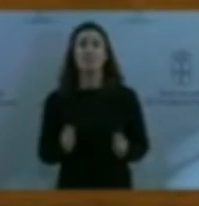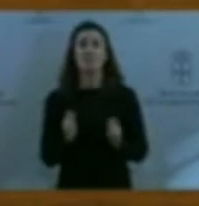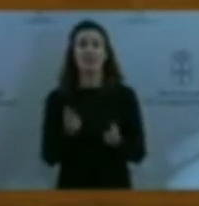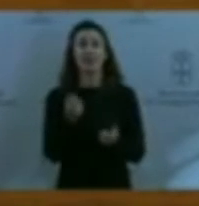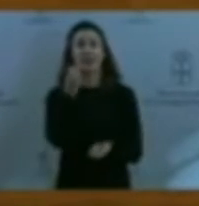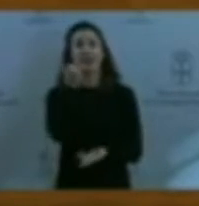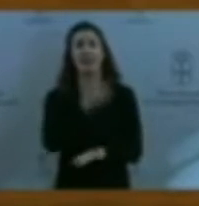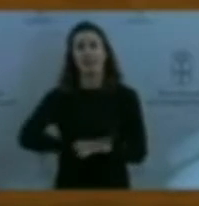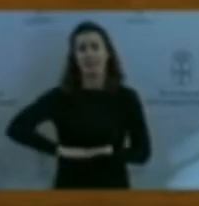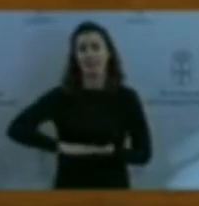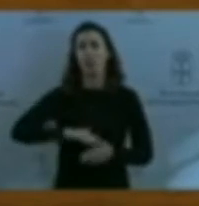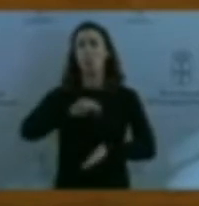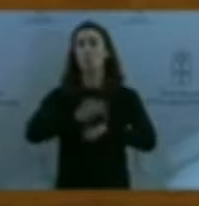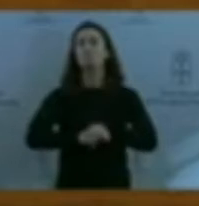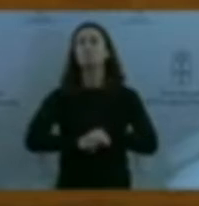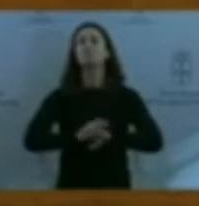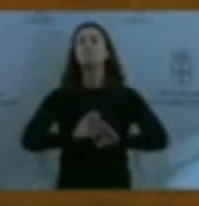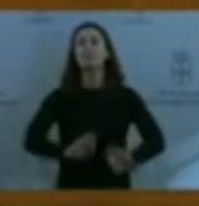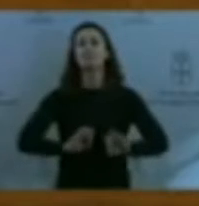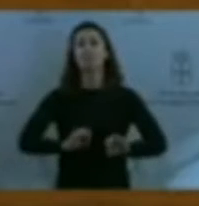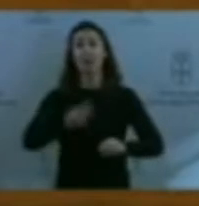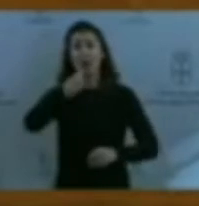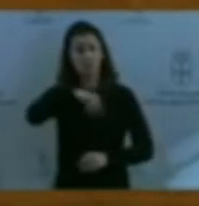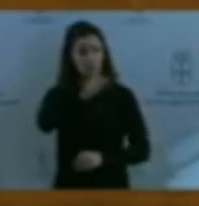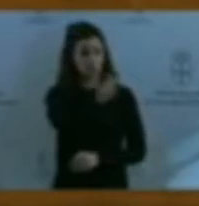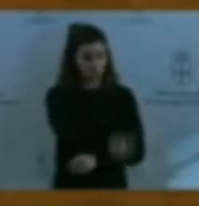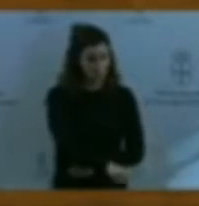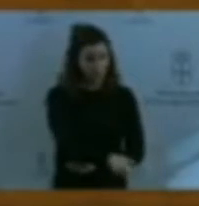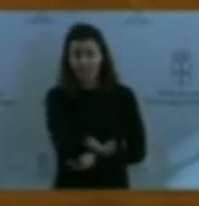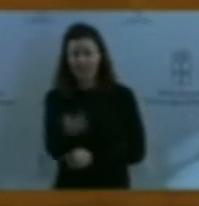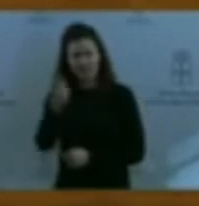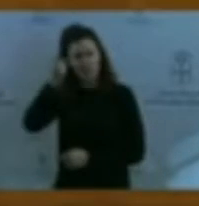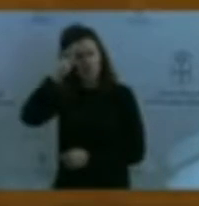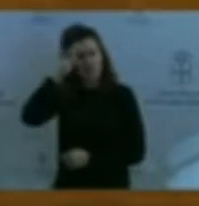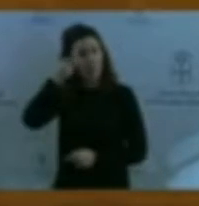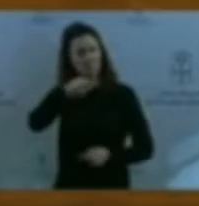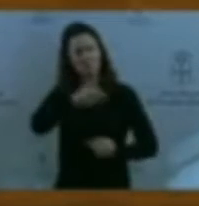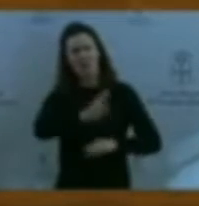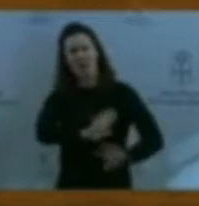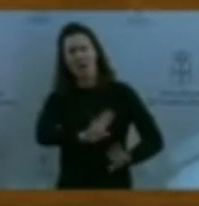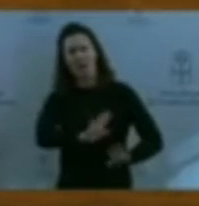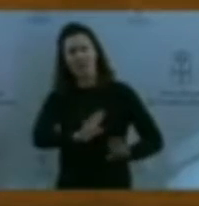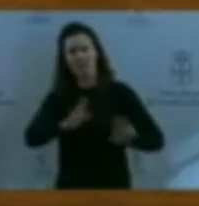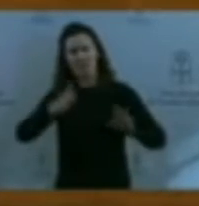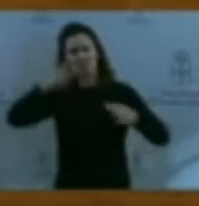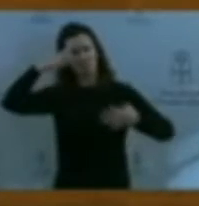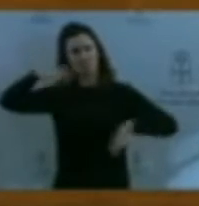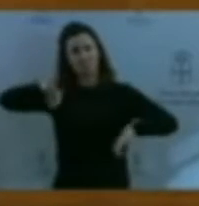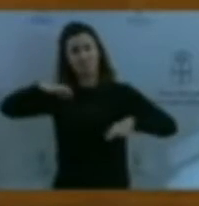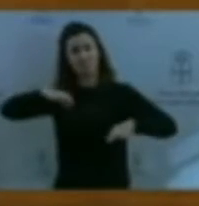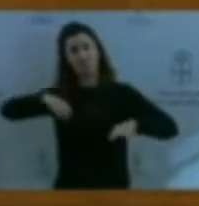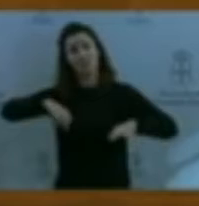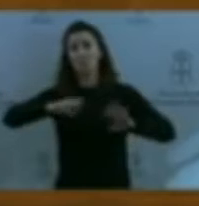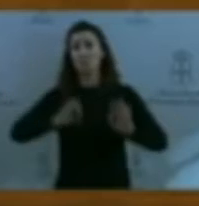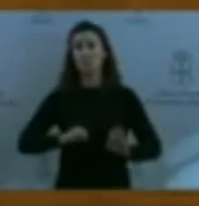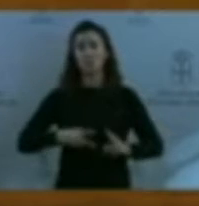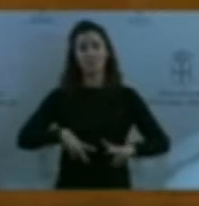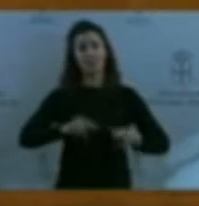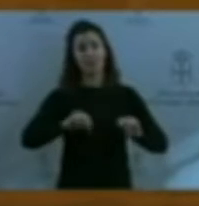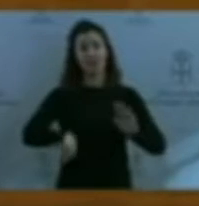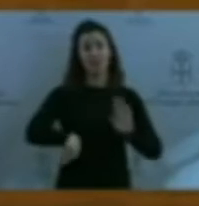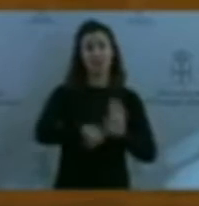menos usted, lo sabemos. Usted se va a ir a casa tan pancho. Nosotros deberemos pagar las consecuencias. Habla usted